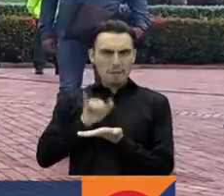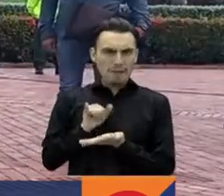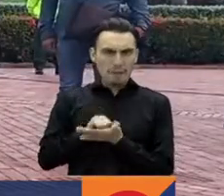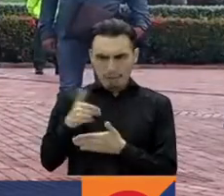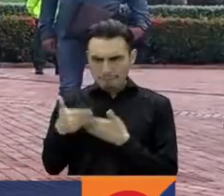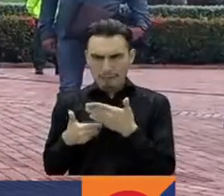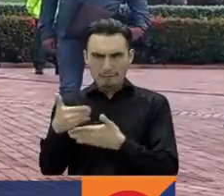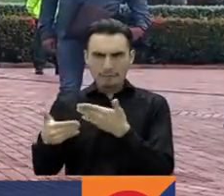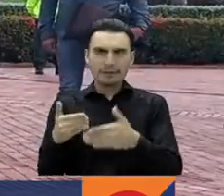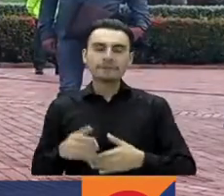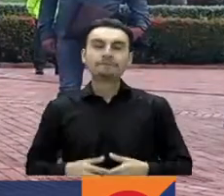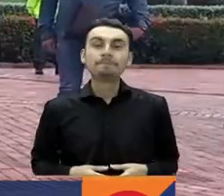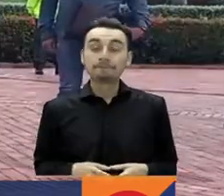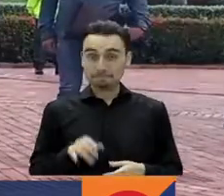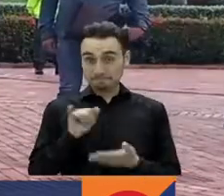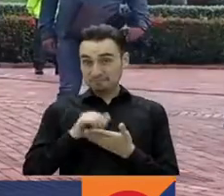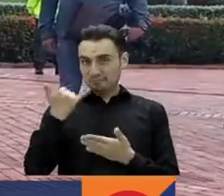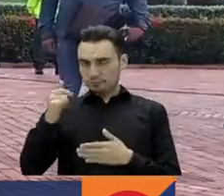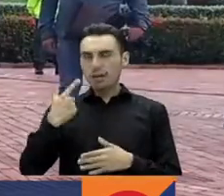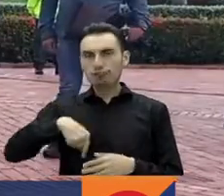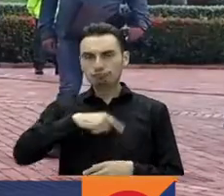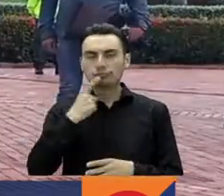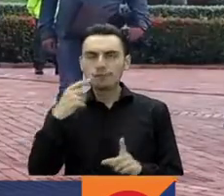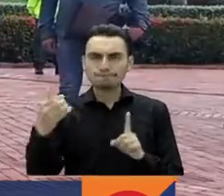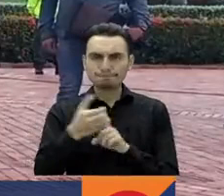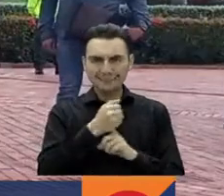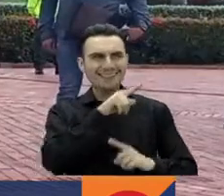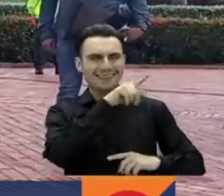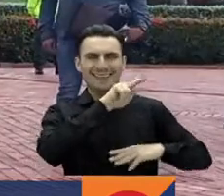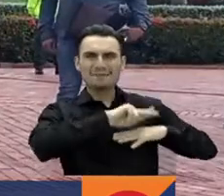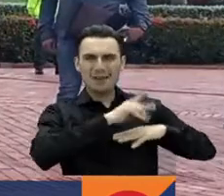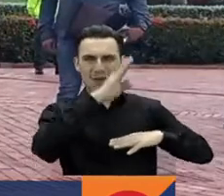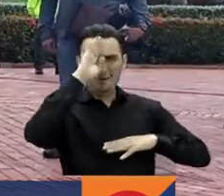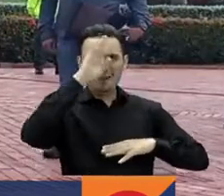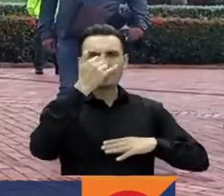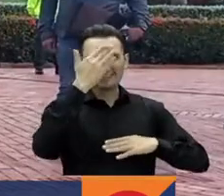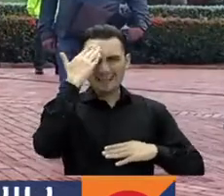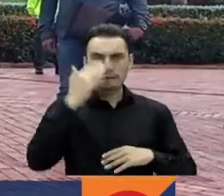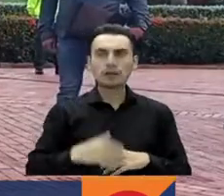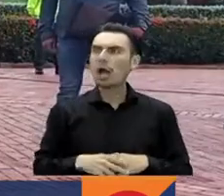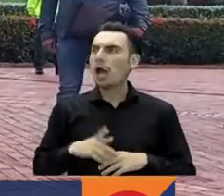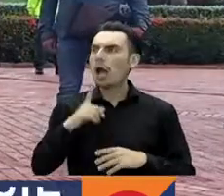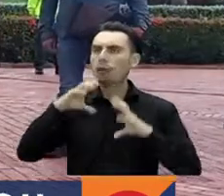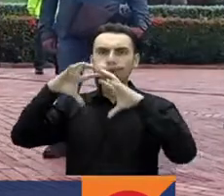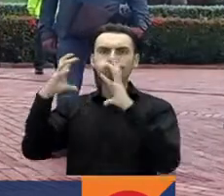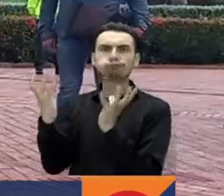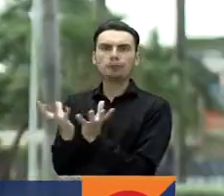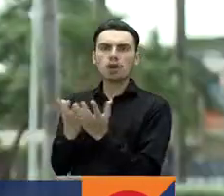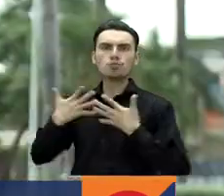manera claro las autoridades policiales de paraguay fuera realizado en cualquier parte del